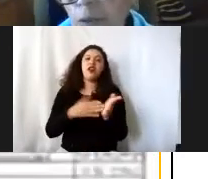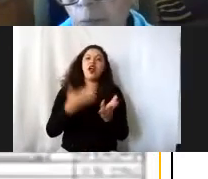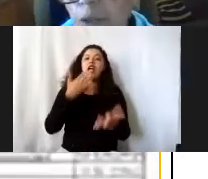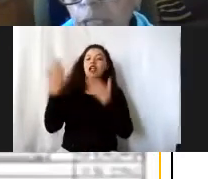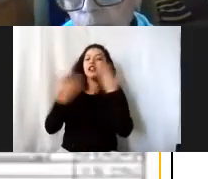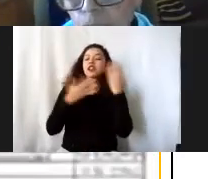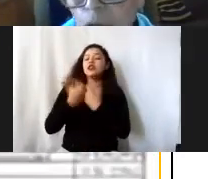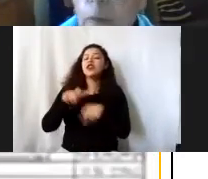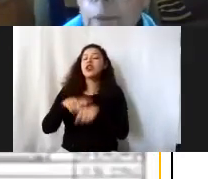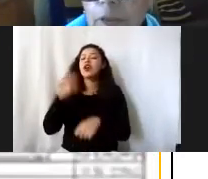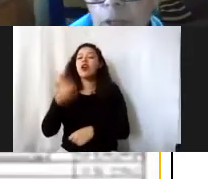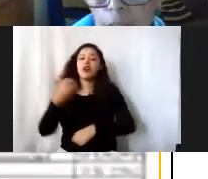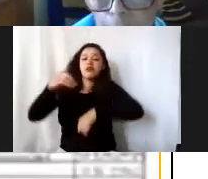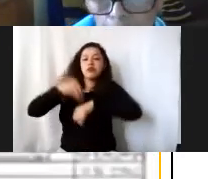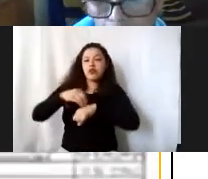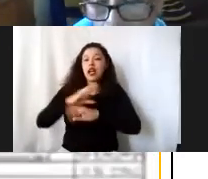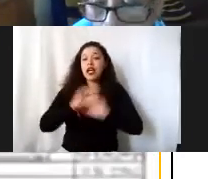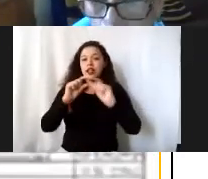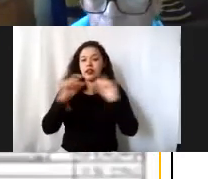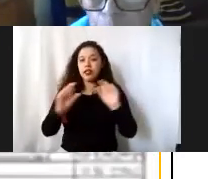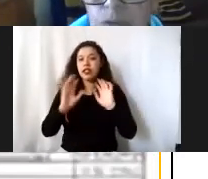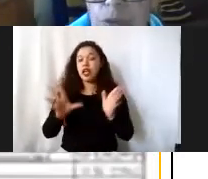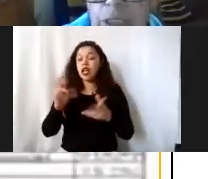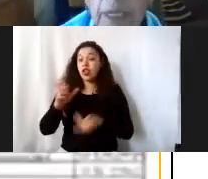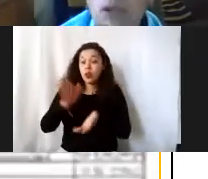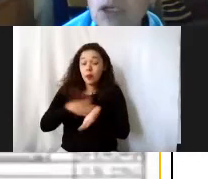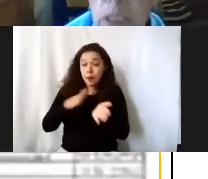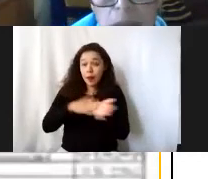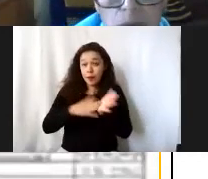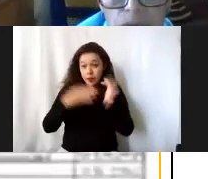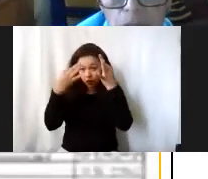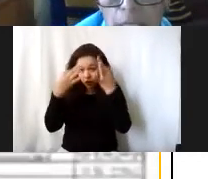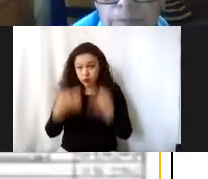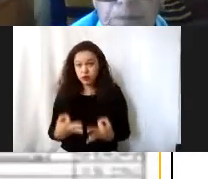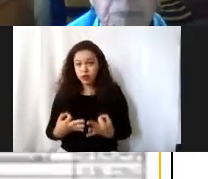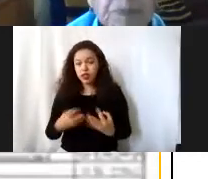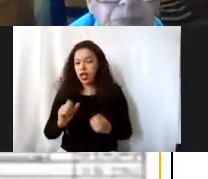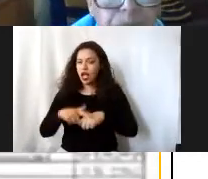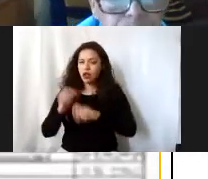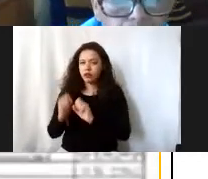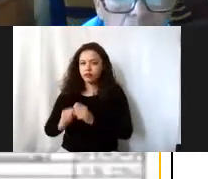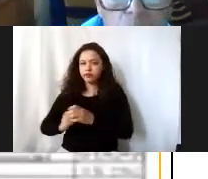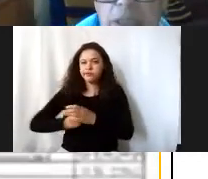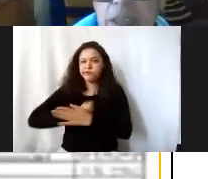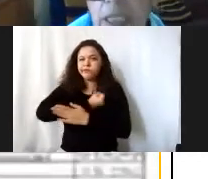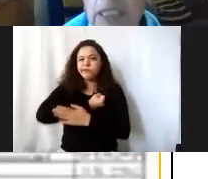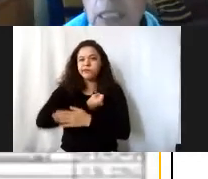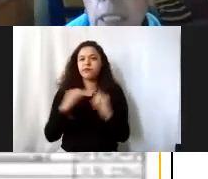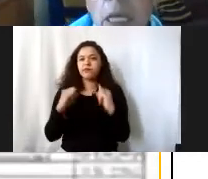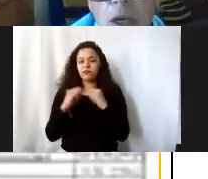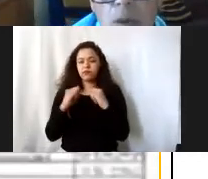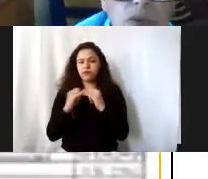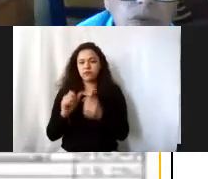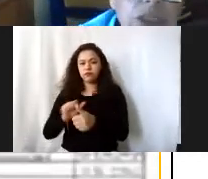aplico, porque es un documento que tiene que tener pues un respaldo institucional. Entonces tiene que